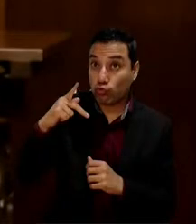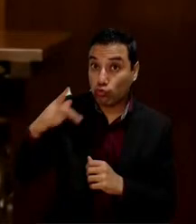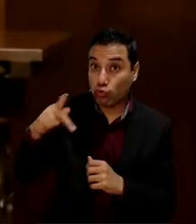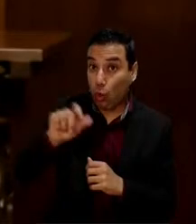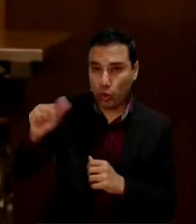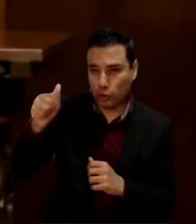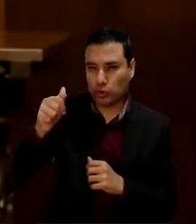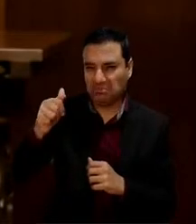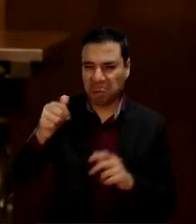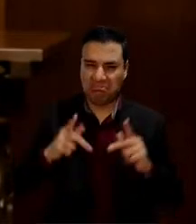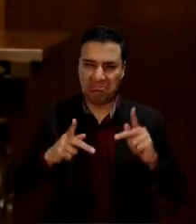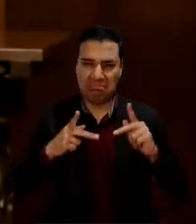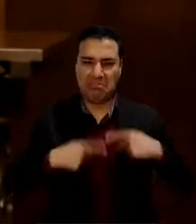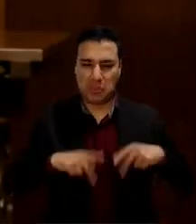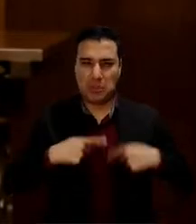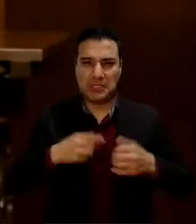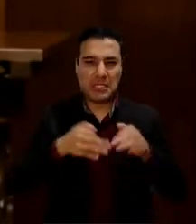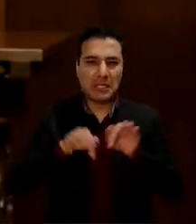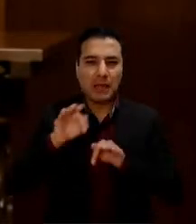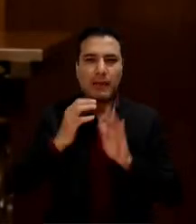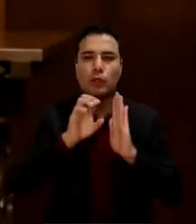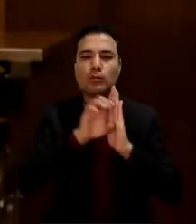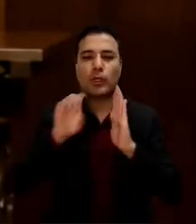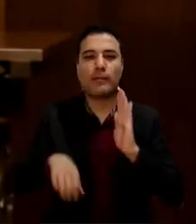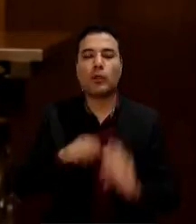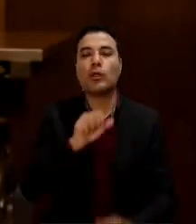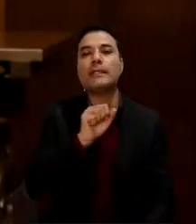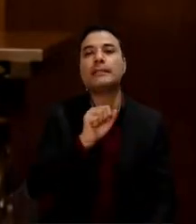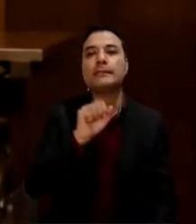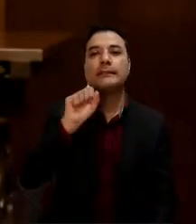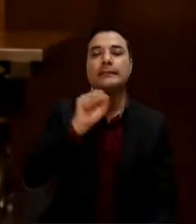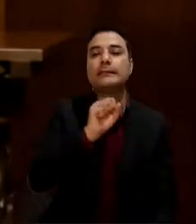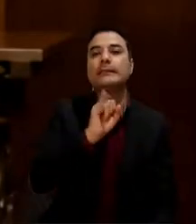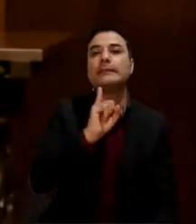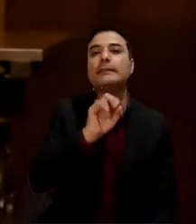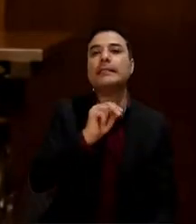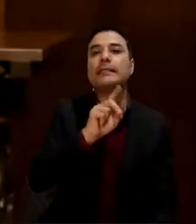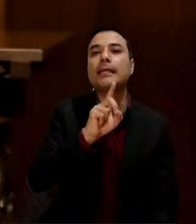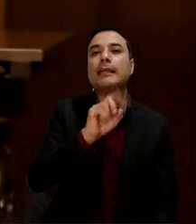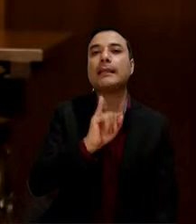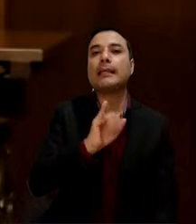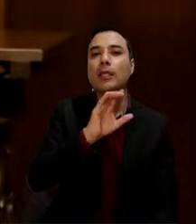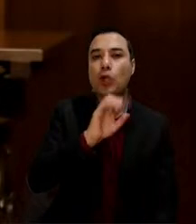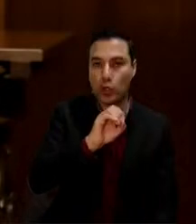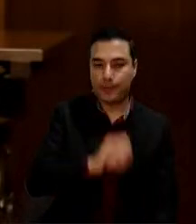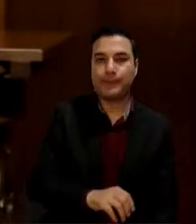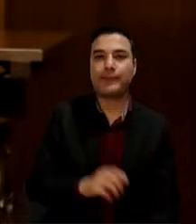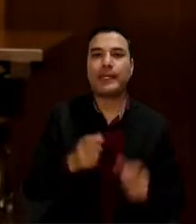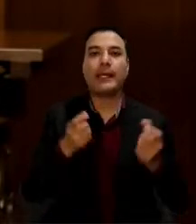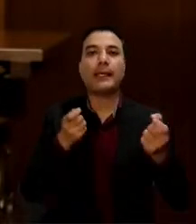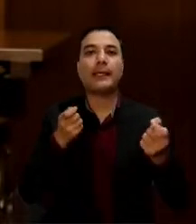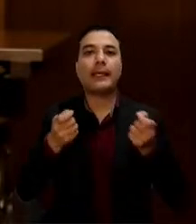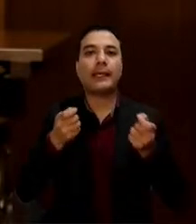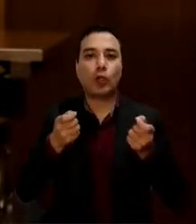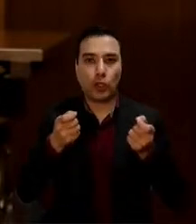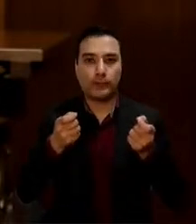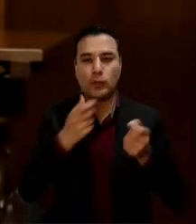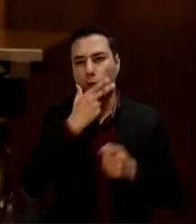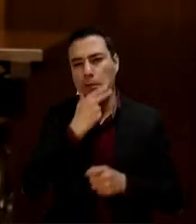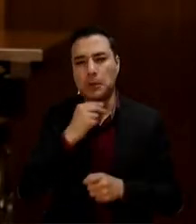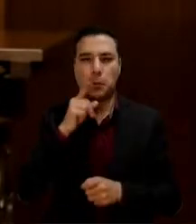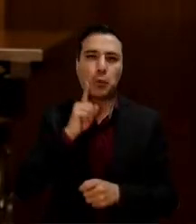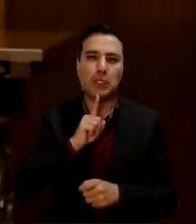de cabildo, como lo son síndicos, síndicas, regidoras y regidores